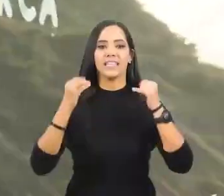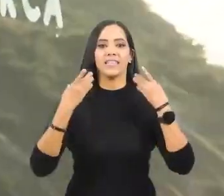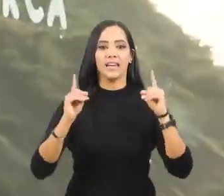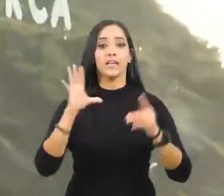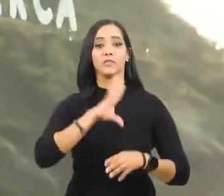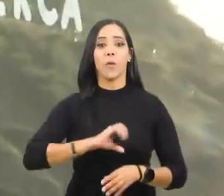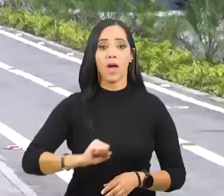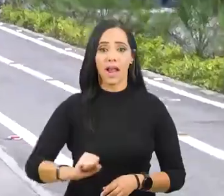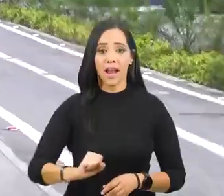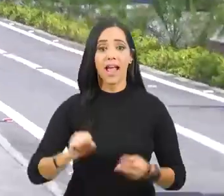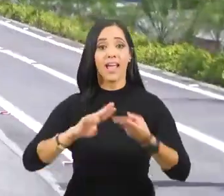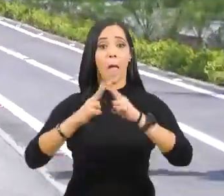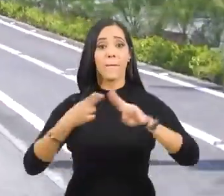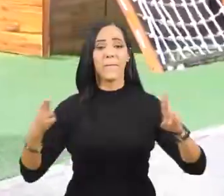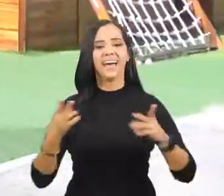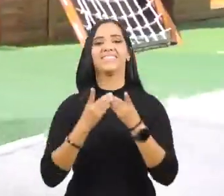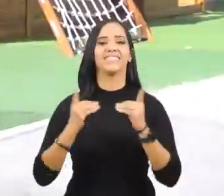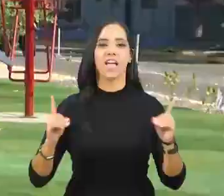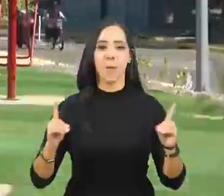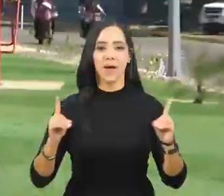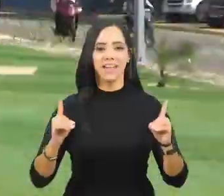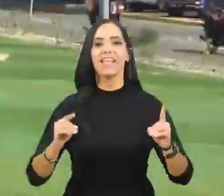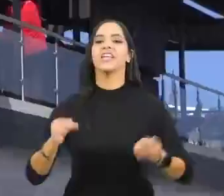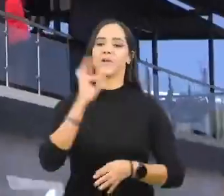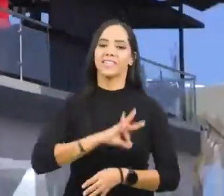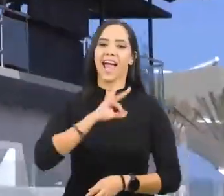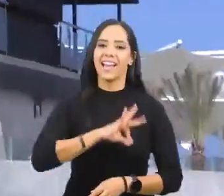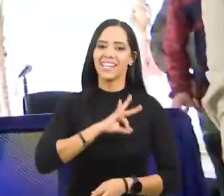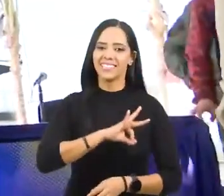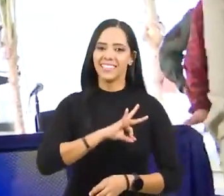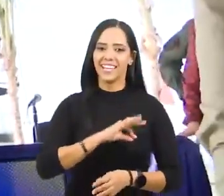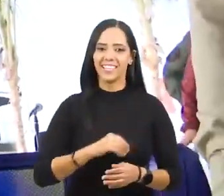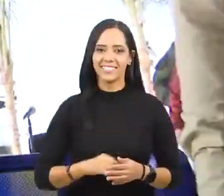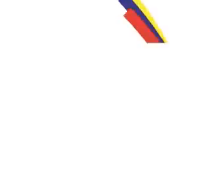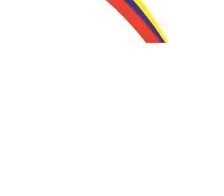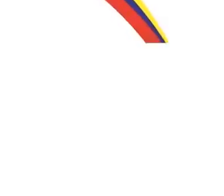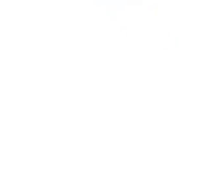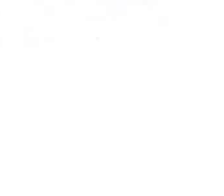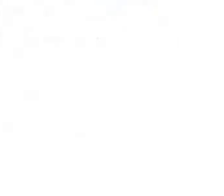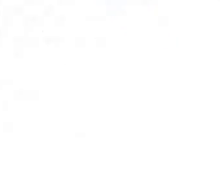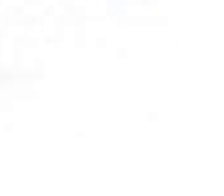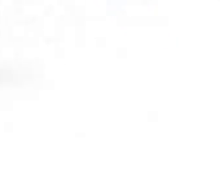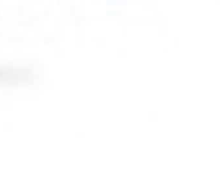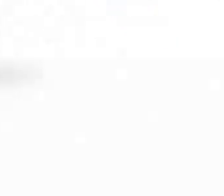independiente, soberana, en paz, democrática y socialista.